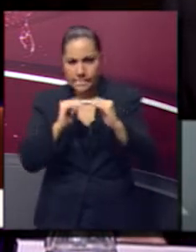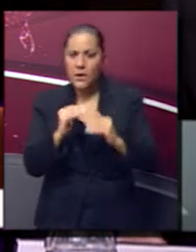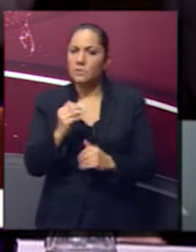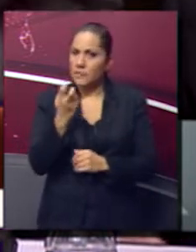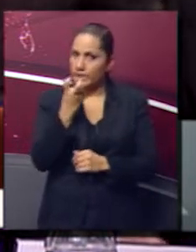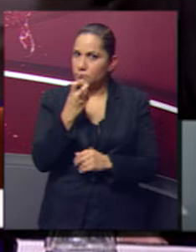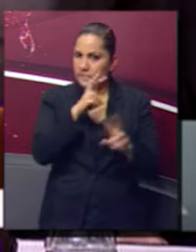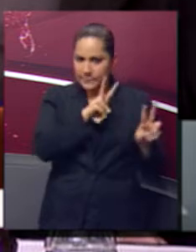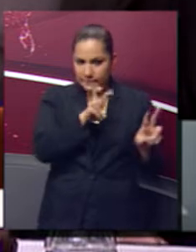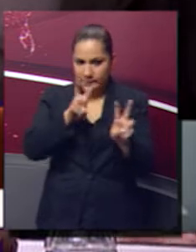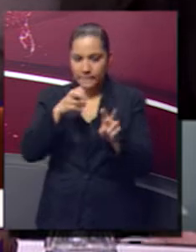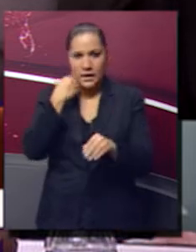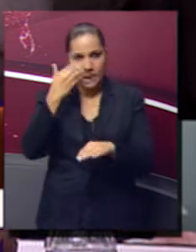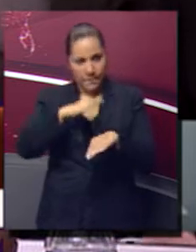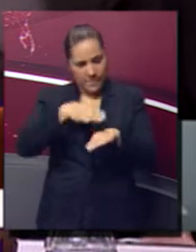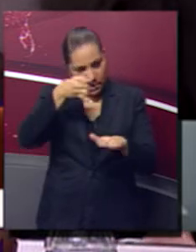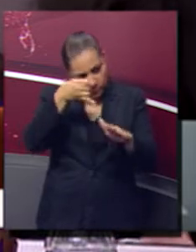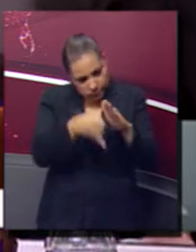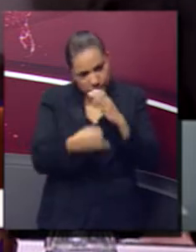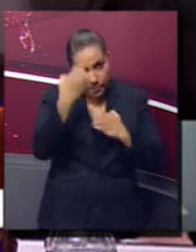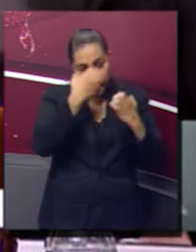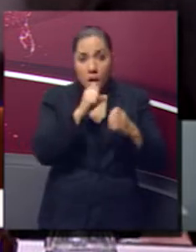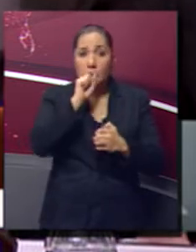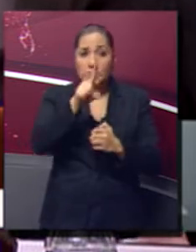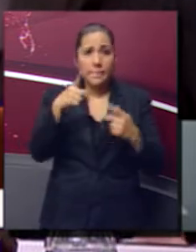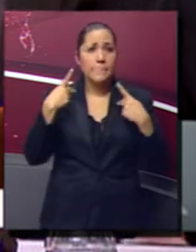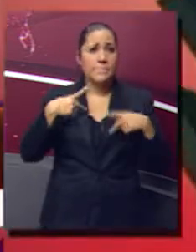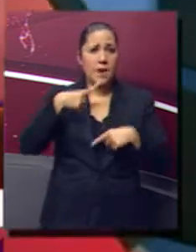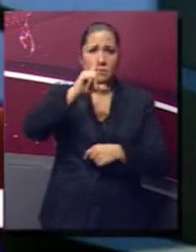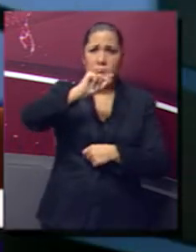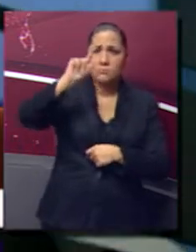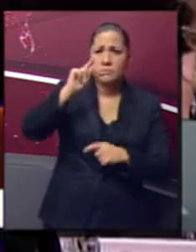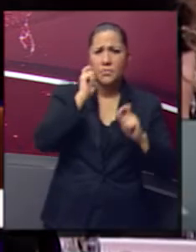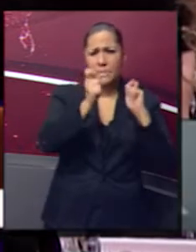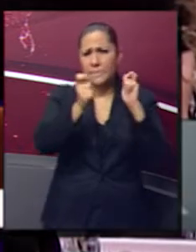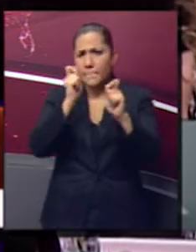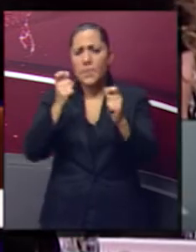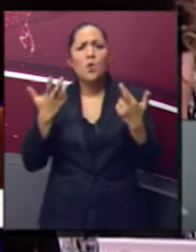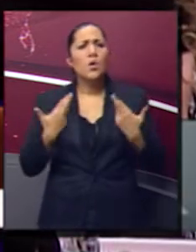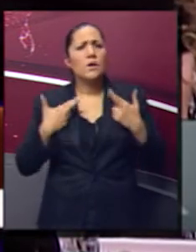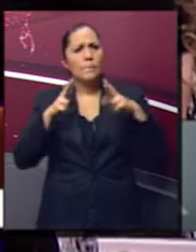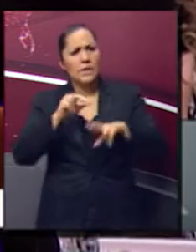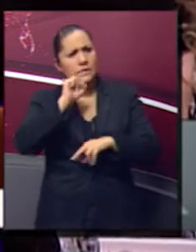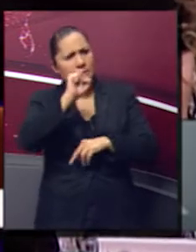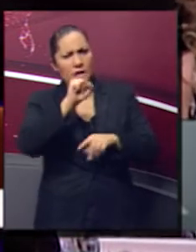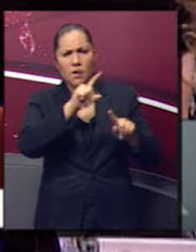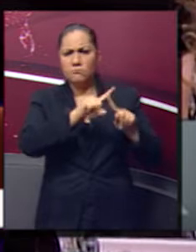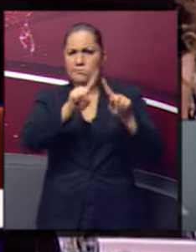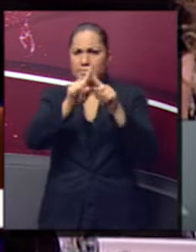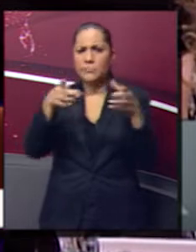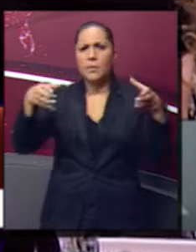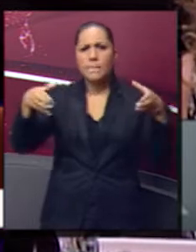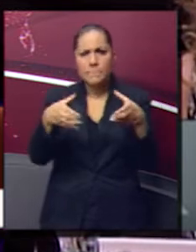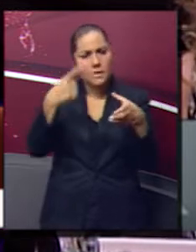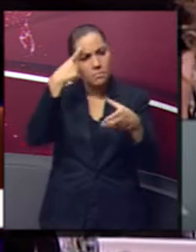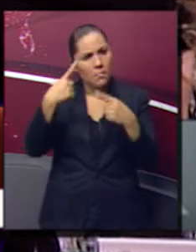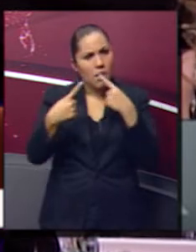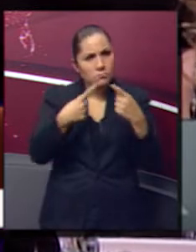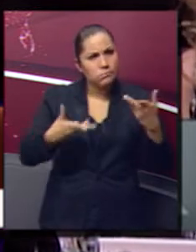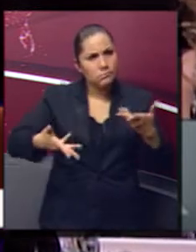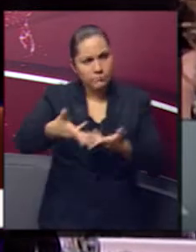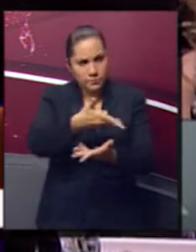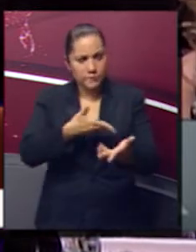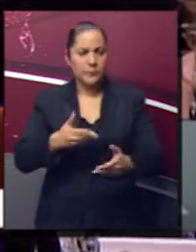junto con las opiniones de los académicos y representantes sindicales. Y que pongamos todo lo que esté a nuestro